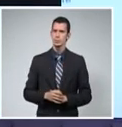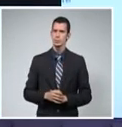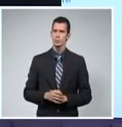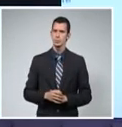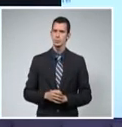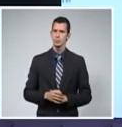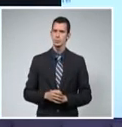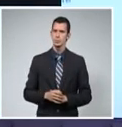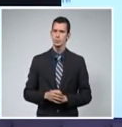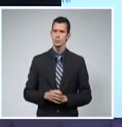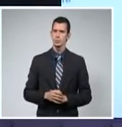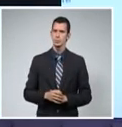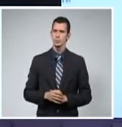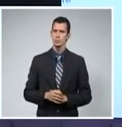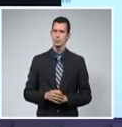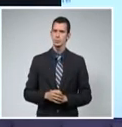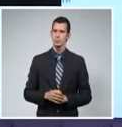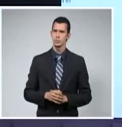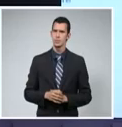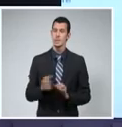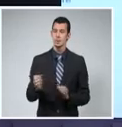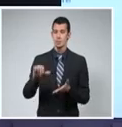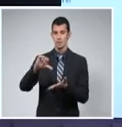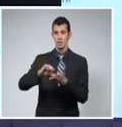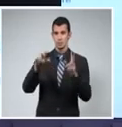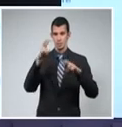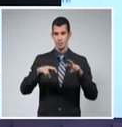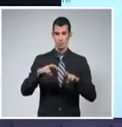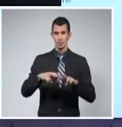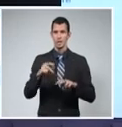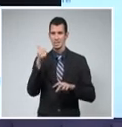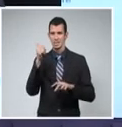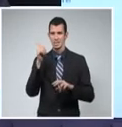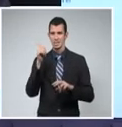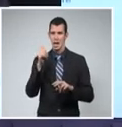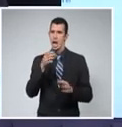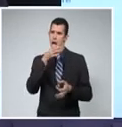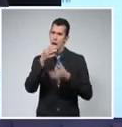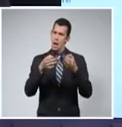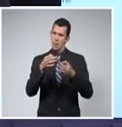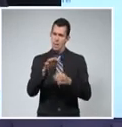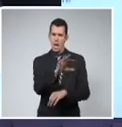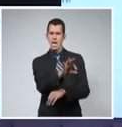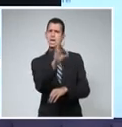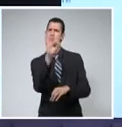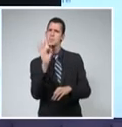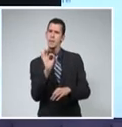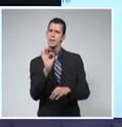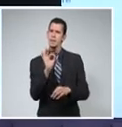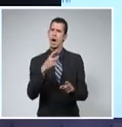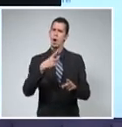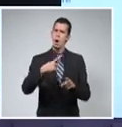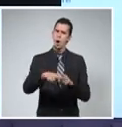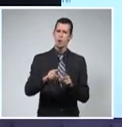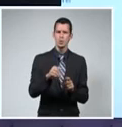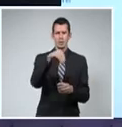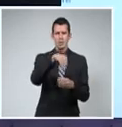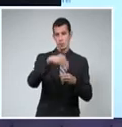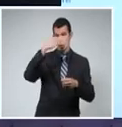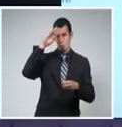medios dependientes al toque. Sin embargo, fíjense, les he puesto varios ejemplos de lo que aparece en esta lista que,